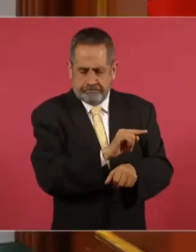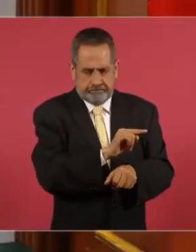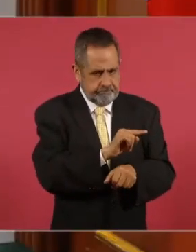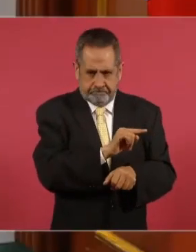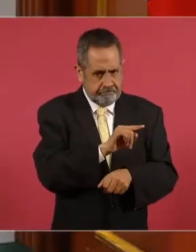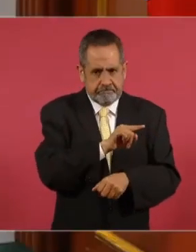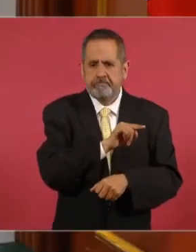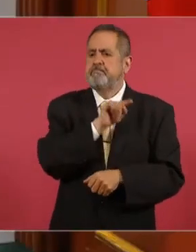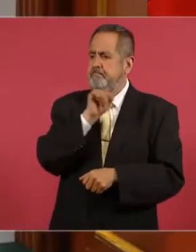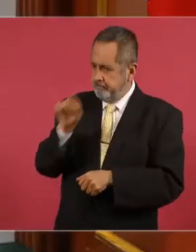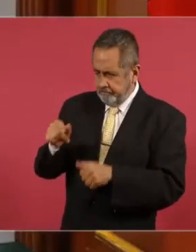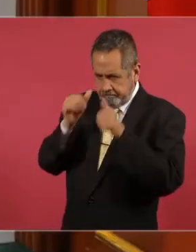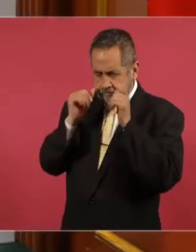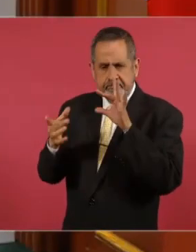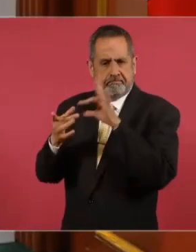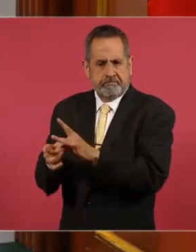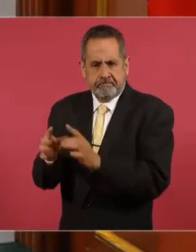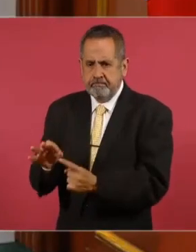eléctrica.